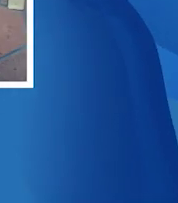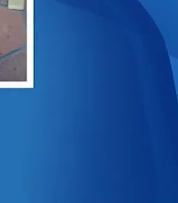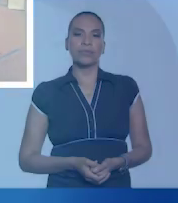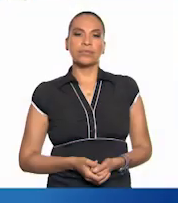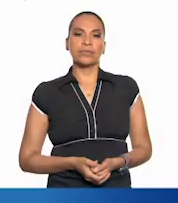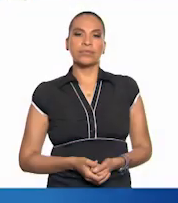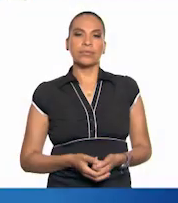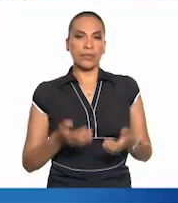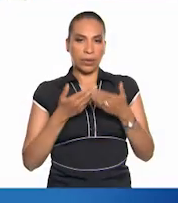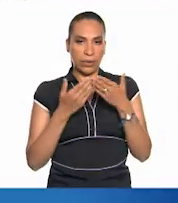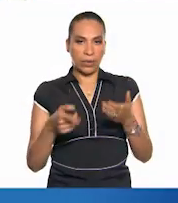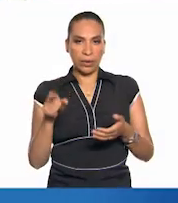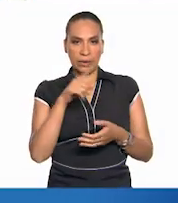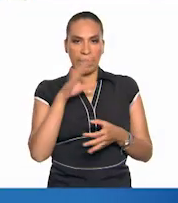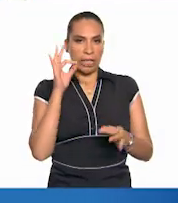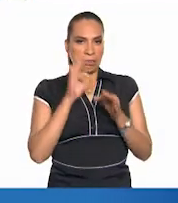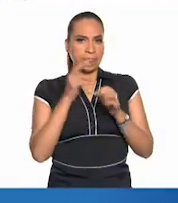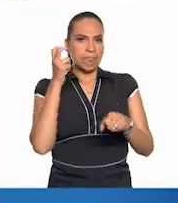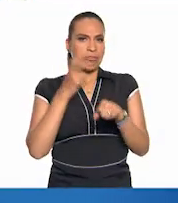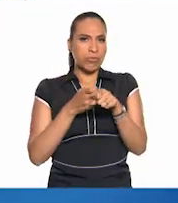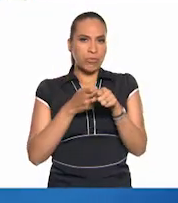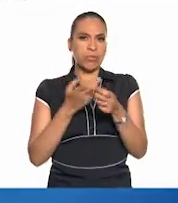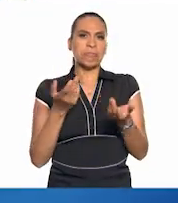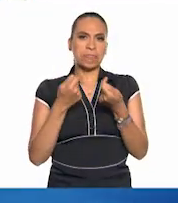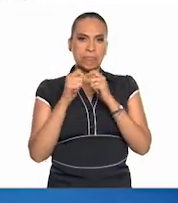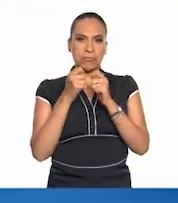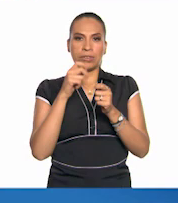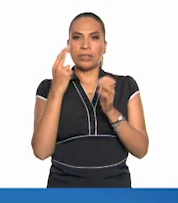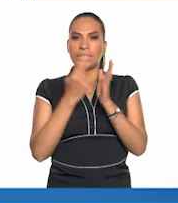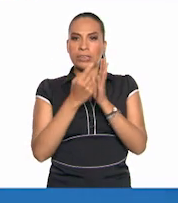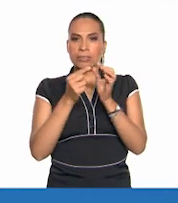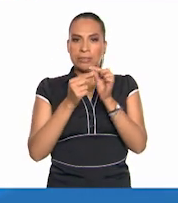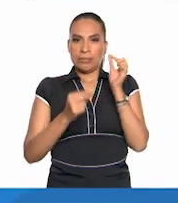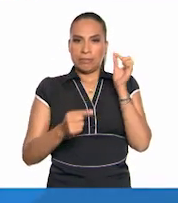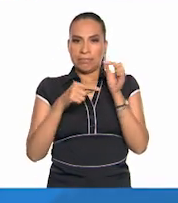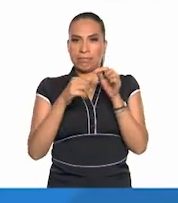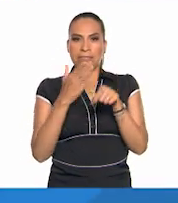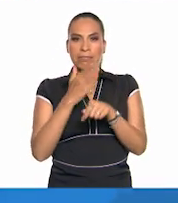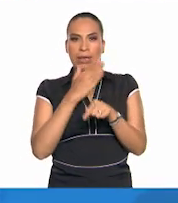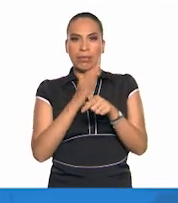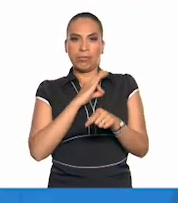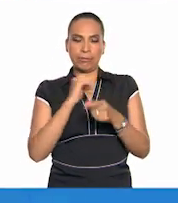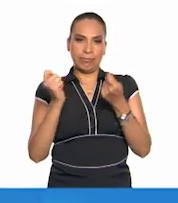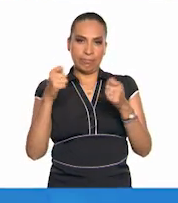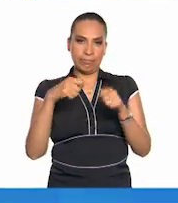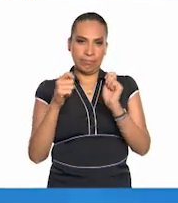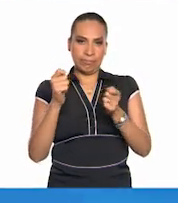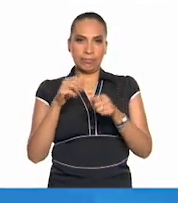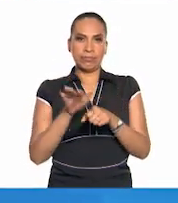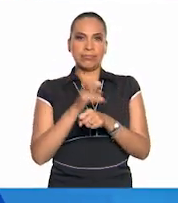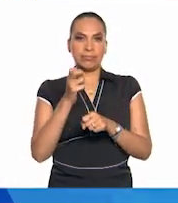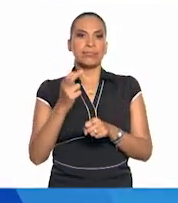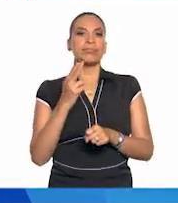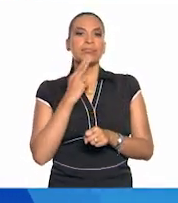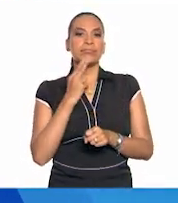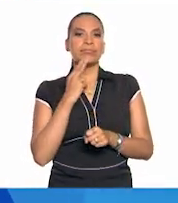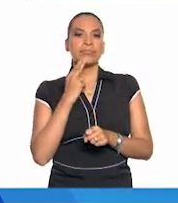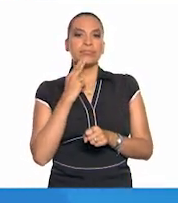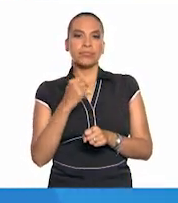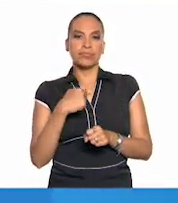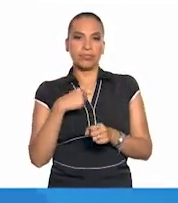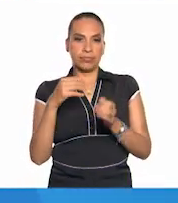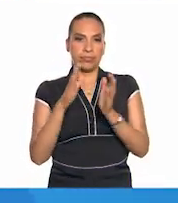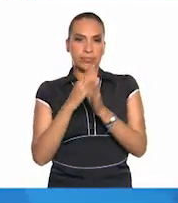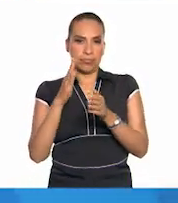Ahora mis personajes ya están rígidos. Solo necesitan una varilla para poderlos manipular. Y para eso voy a utilizar